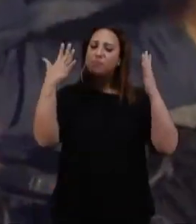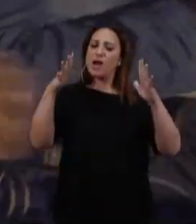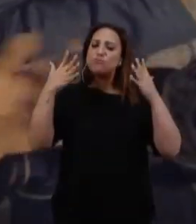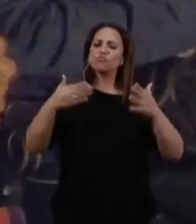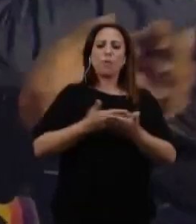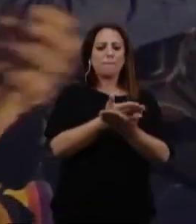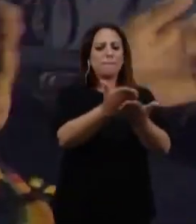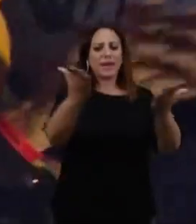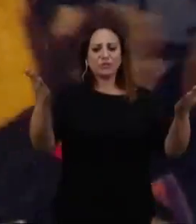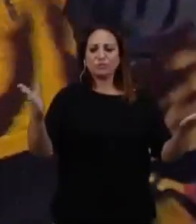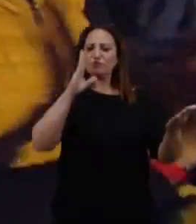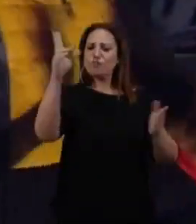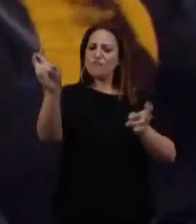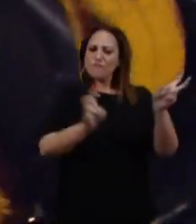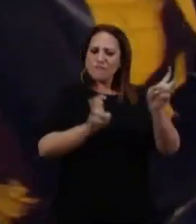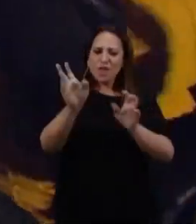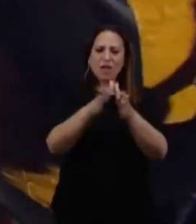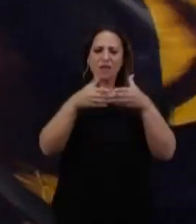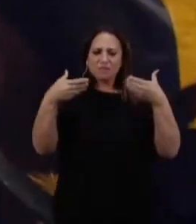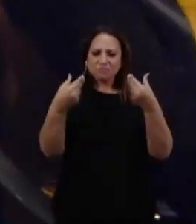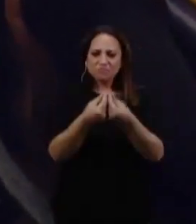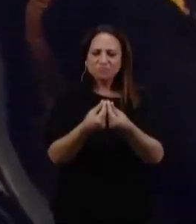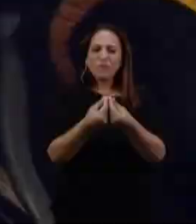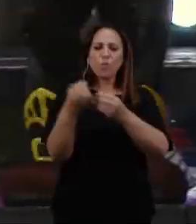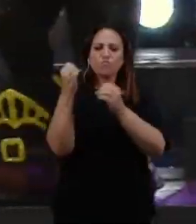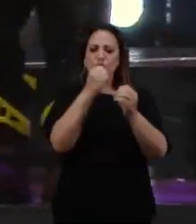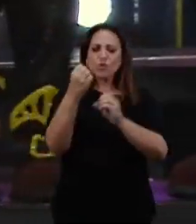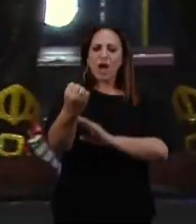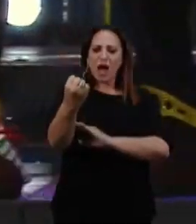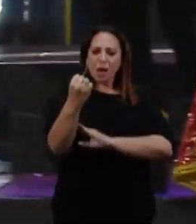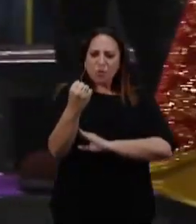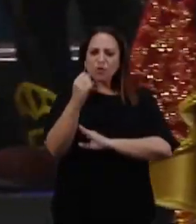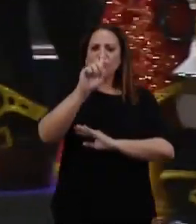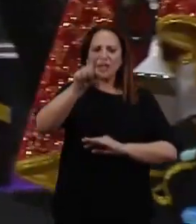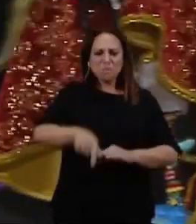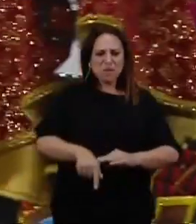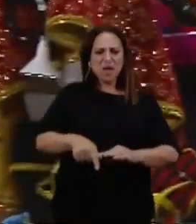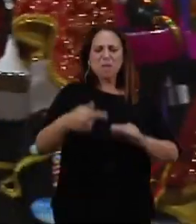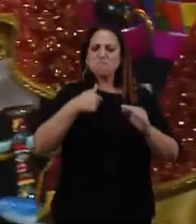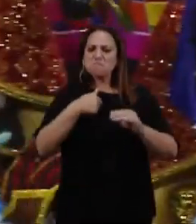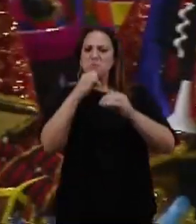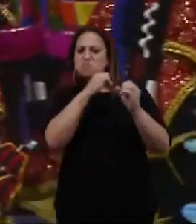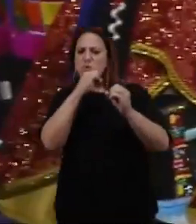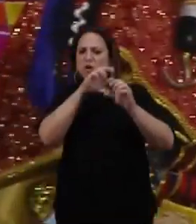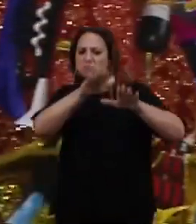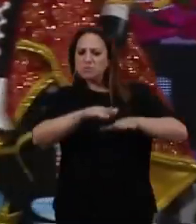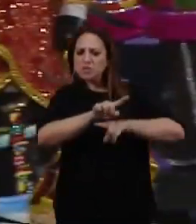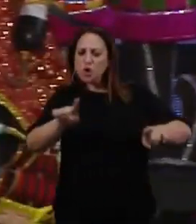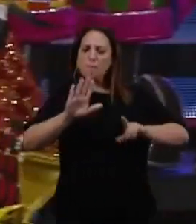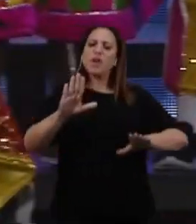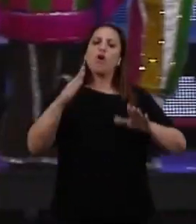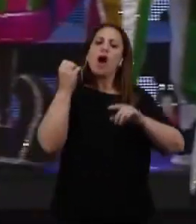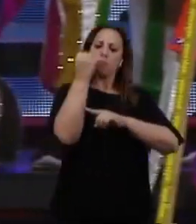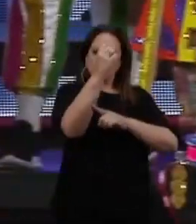han llenado, que han venido a apoyar a sus murgas, también a las que no eran, a las que no eran sus murgas, pero siempre lo han hecho desde el más profundo respeto.